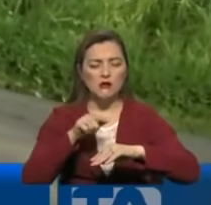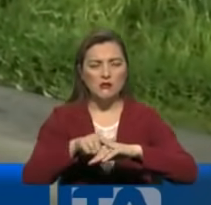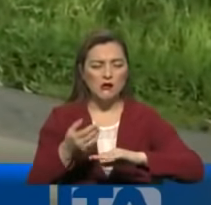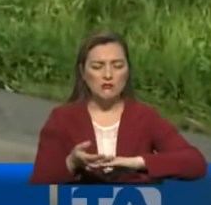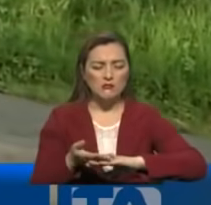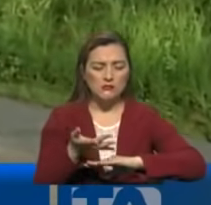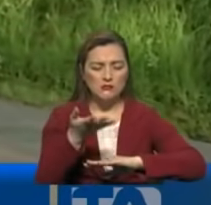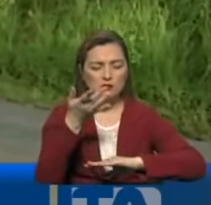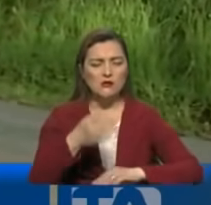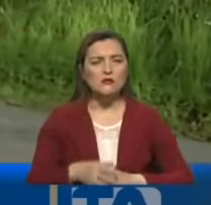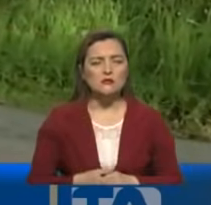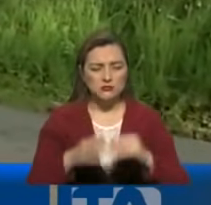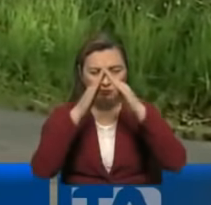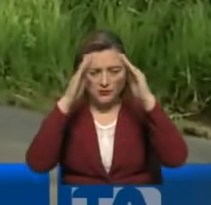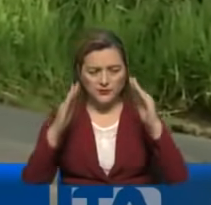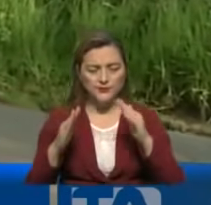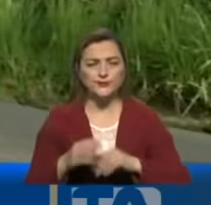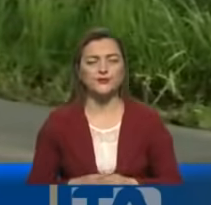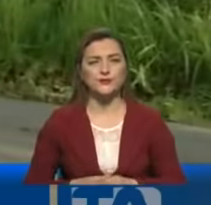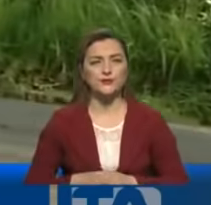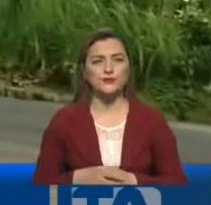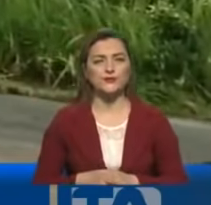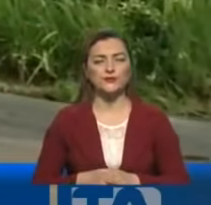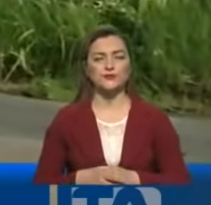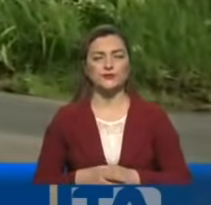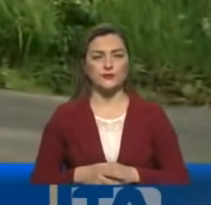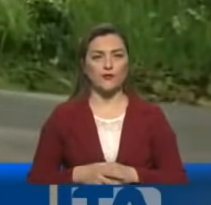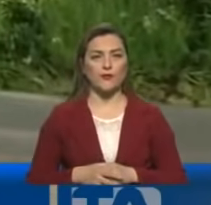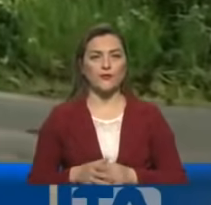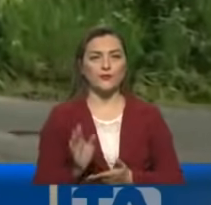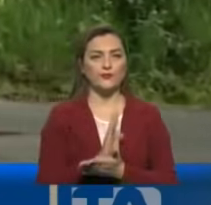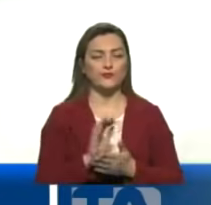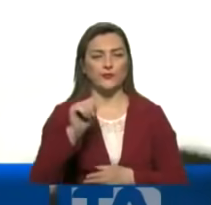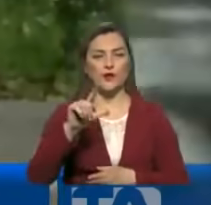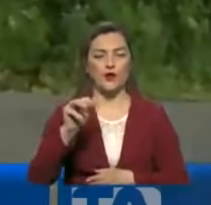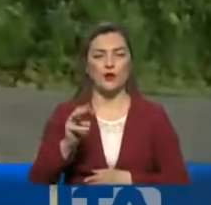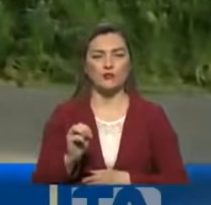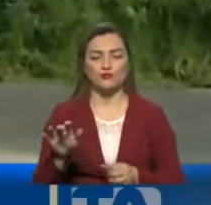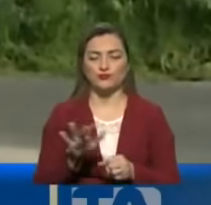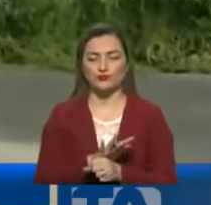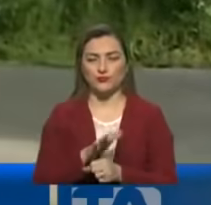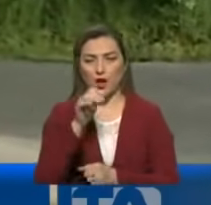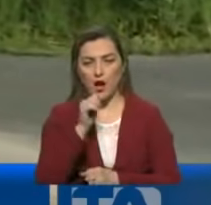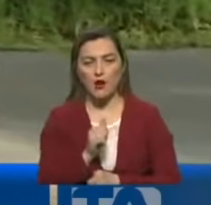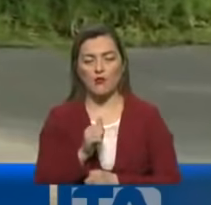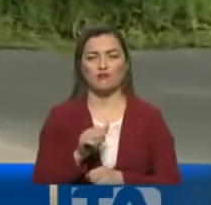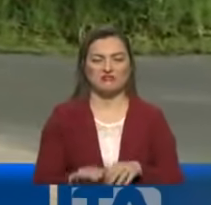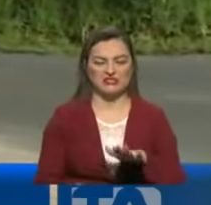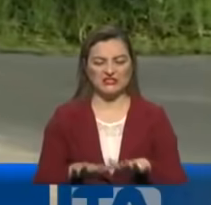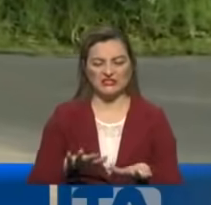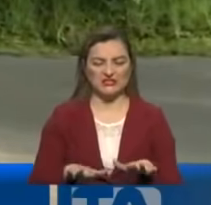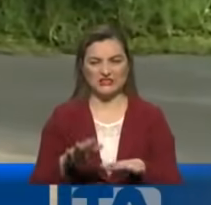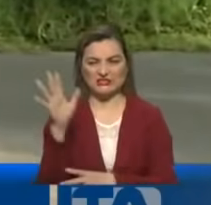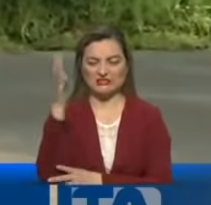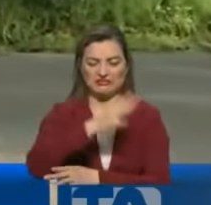basura, lo que provoca que las viviendas de este barrio, del barrio Álamos, se llenen de agua, de lodo, de escombros. Es por eso que los vecinos